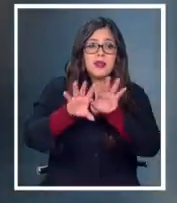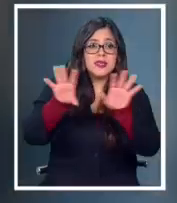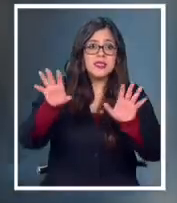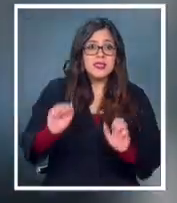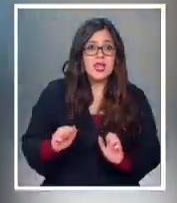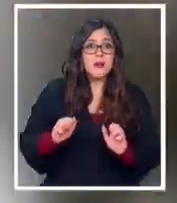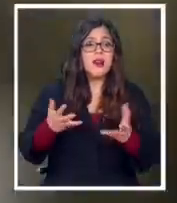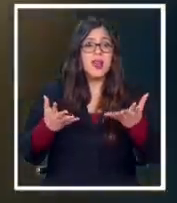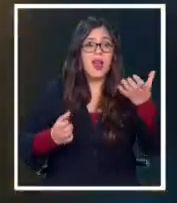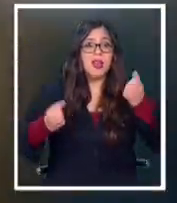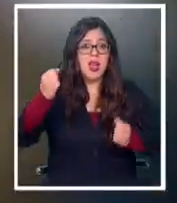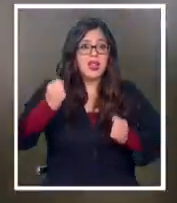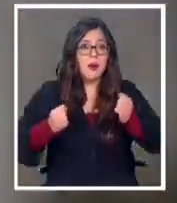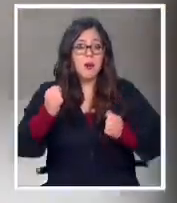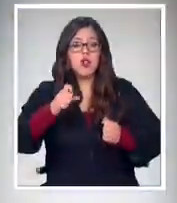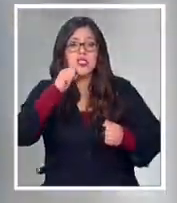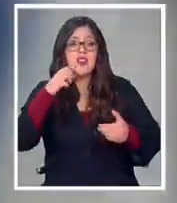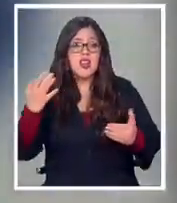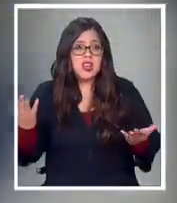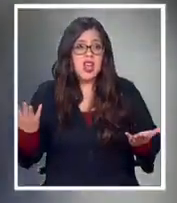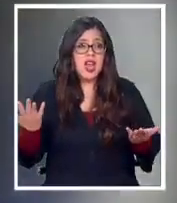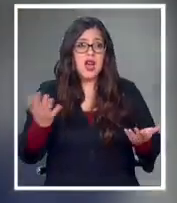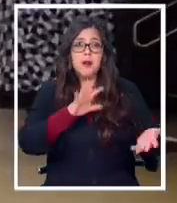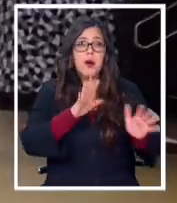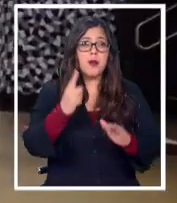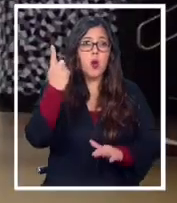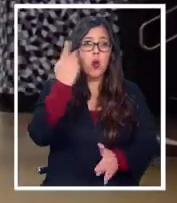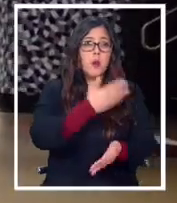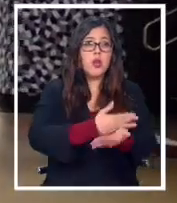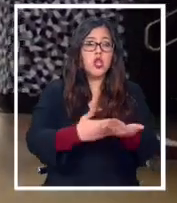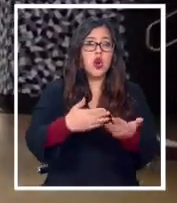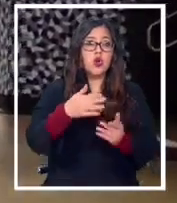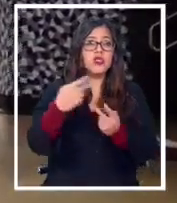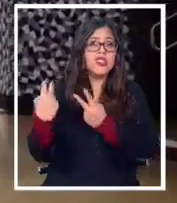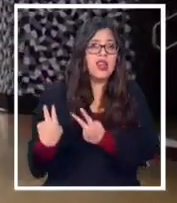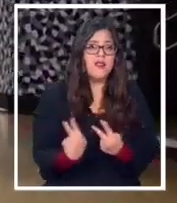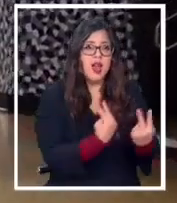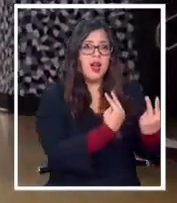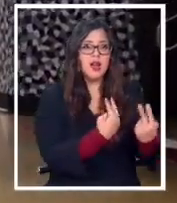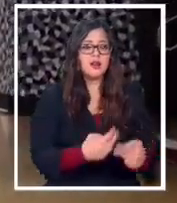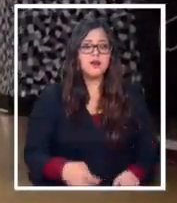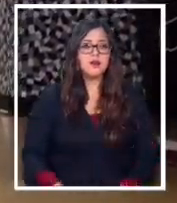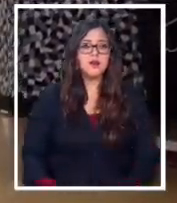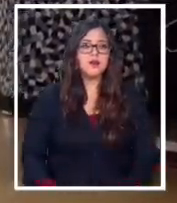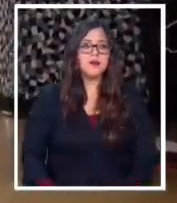un sistema de transporte que cada día genera alrededor de 1 millón de viajes.